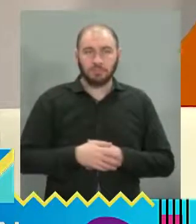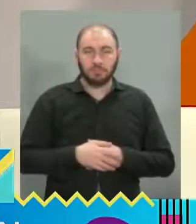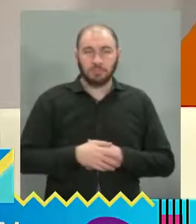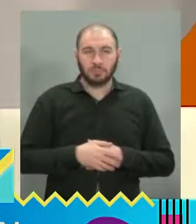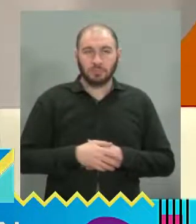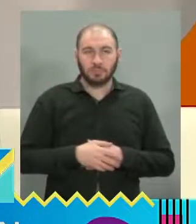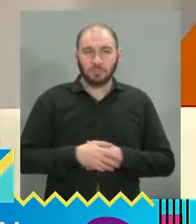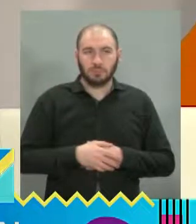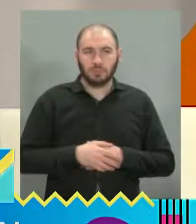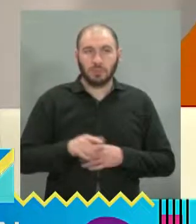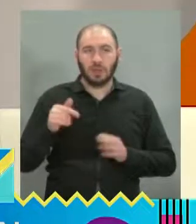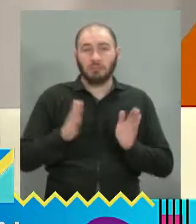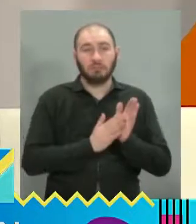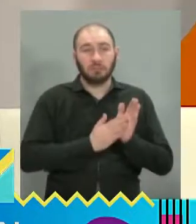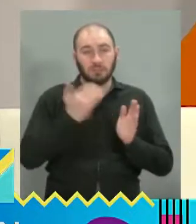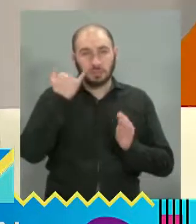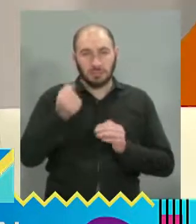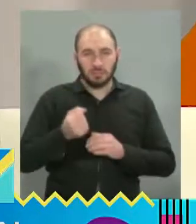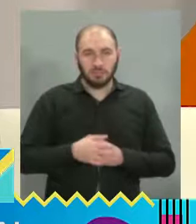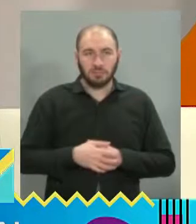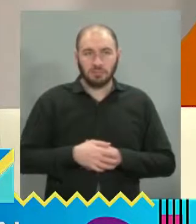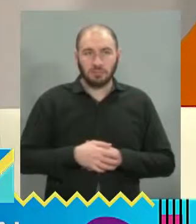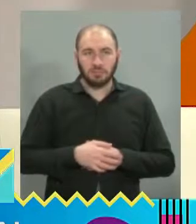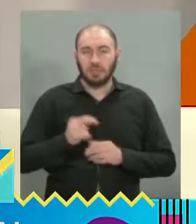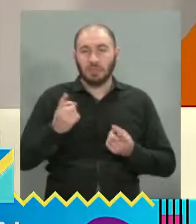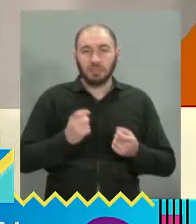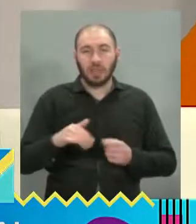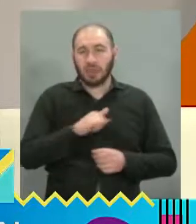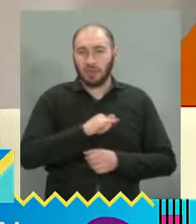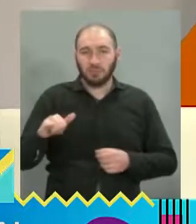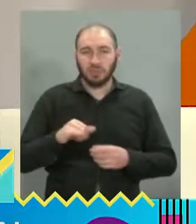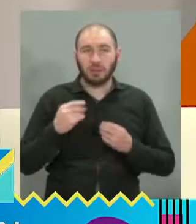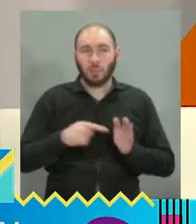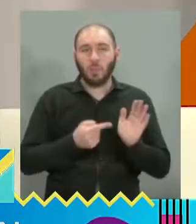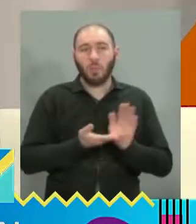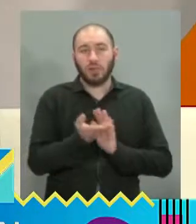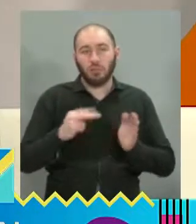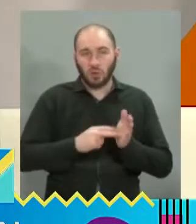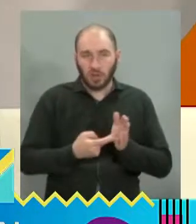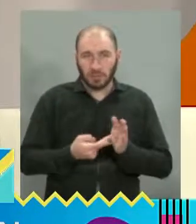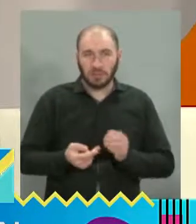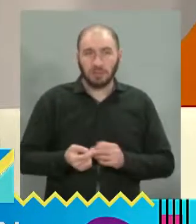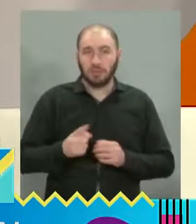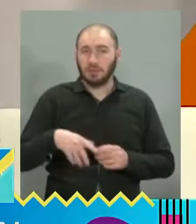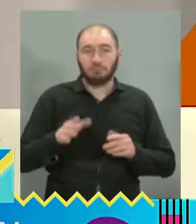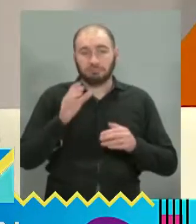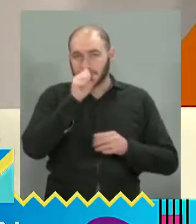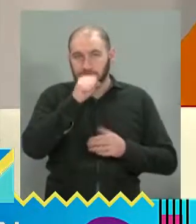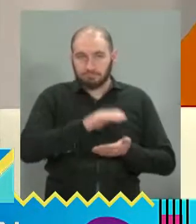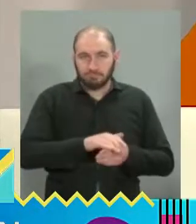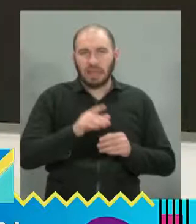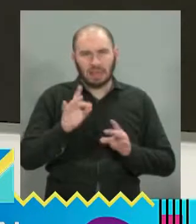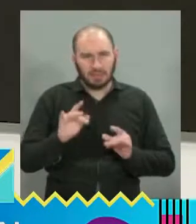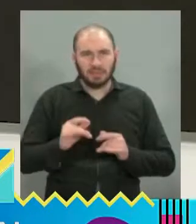está concretado, es necesario hacer la denuncia para visibilizar la problemática, si no la seguimos tapando. Entiendo que